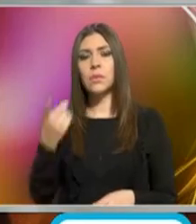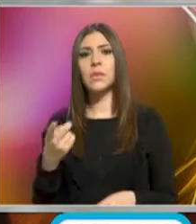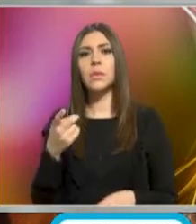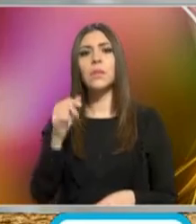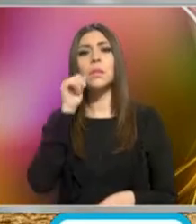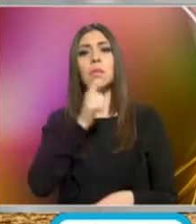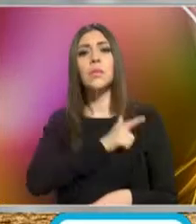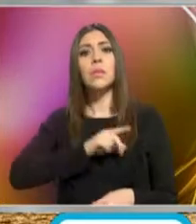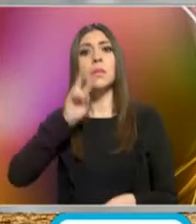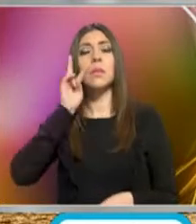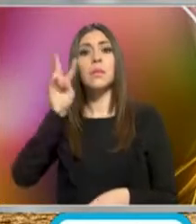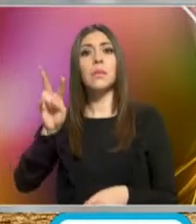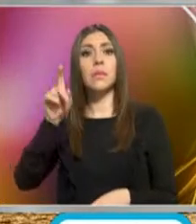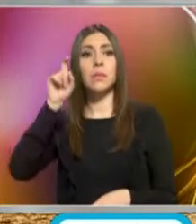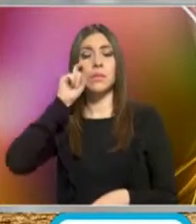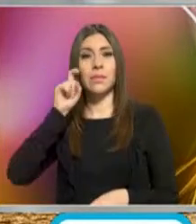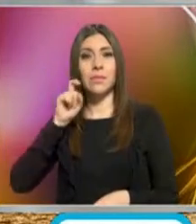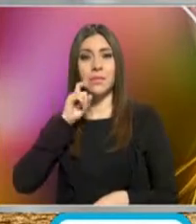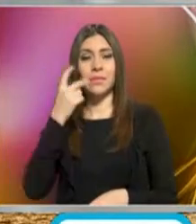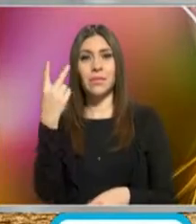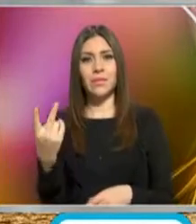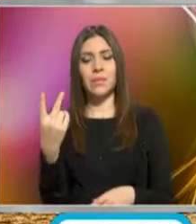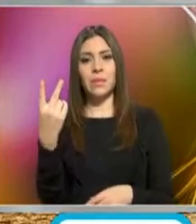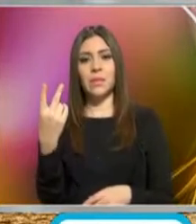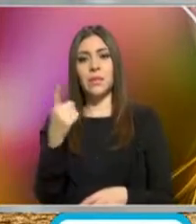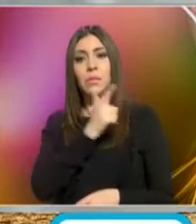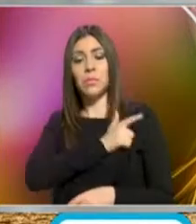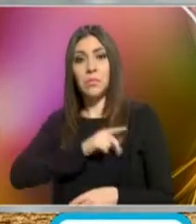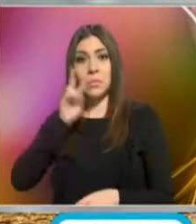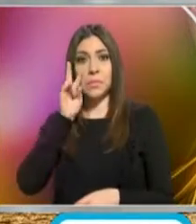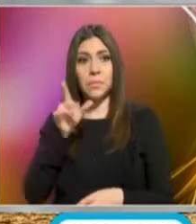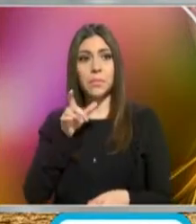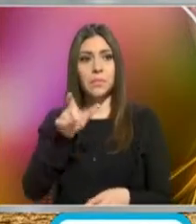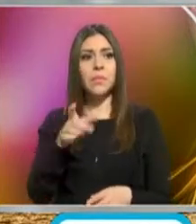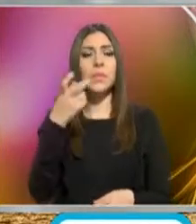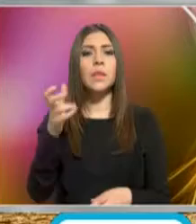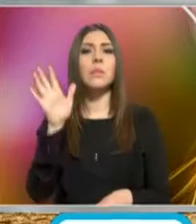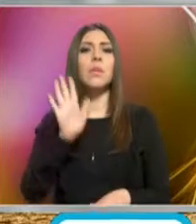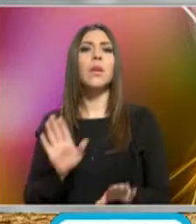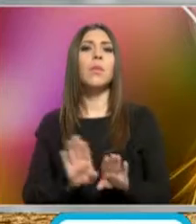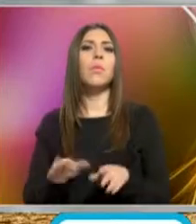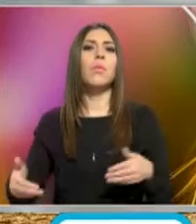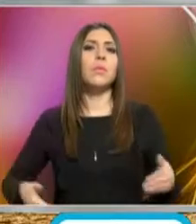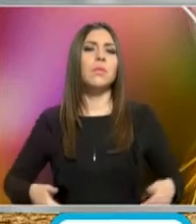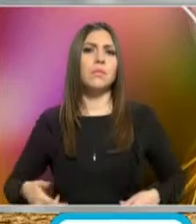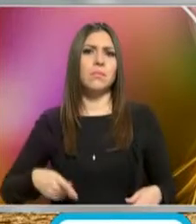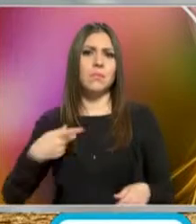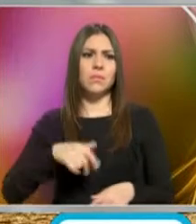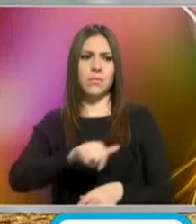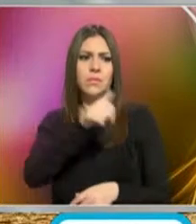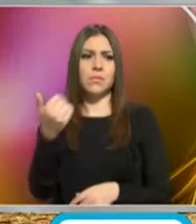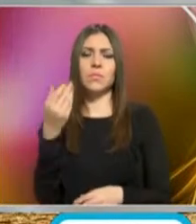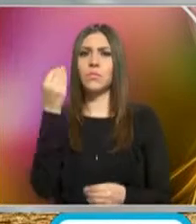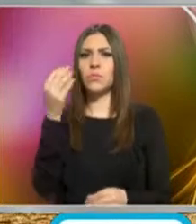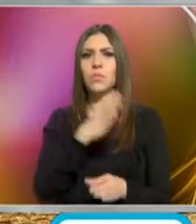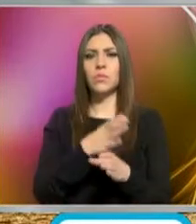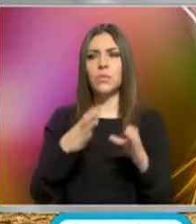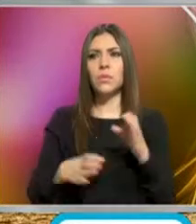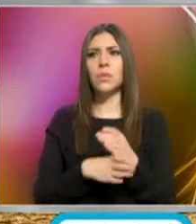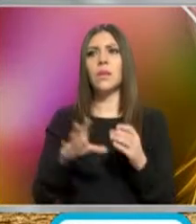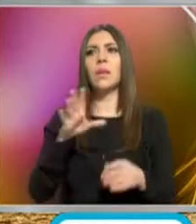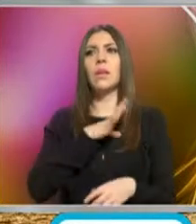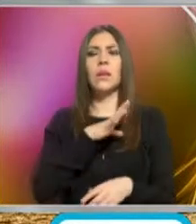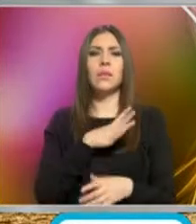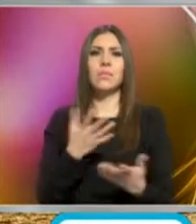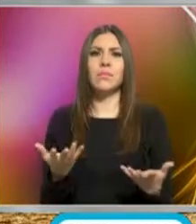relaciones sexuales y esto es sí, esto digamos de una manera esto es un show. Hay muchas cosas, Claro. hay